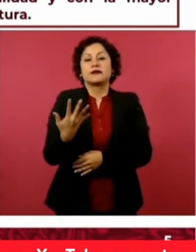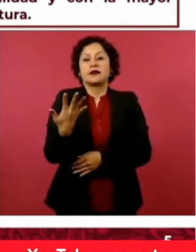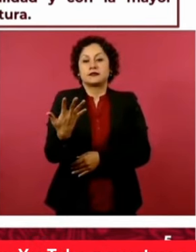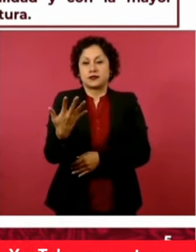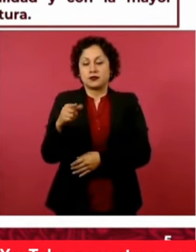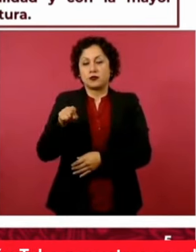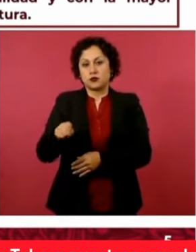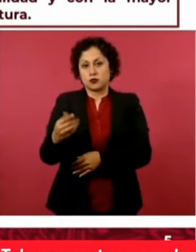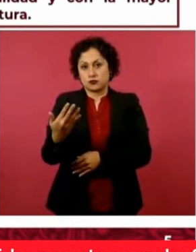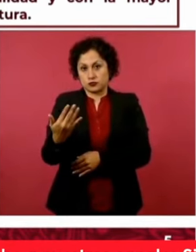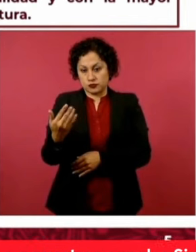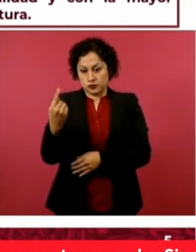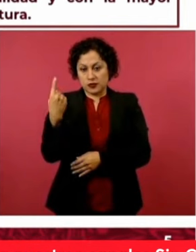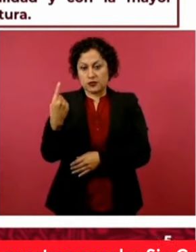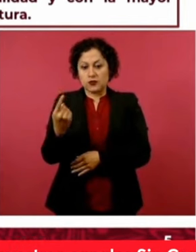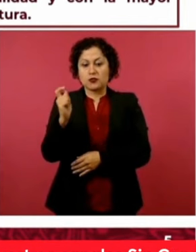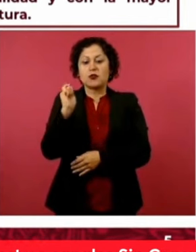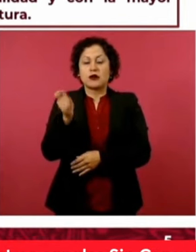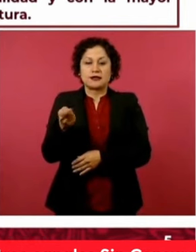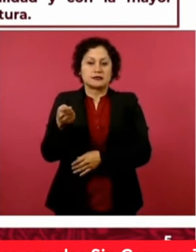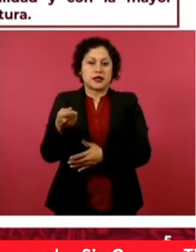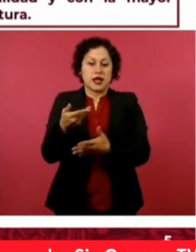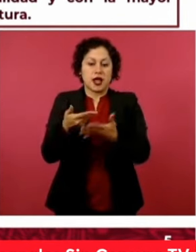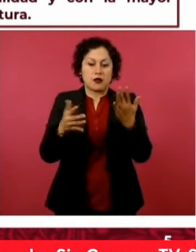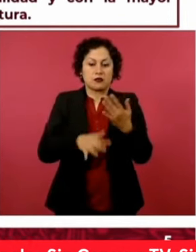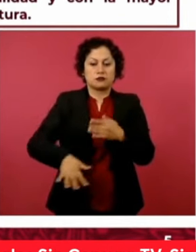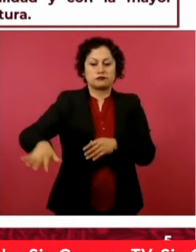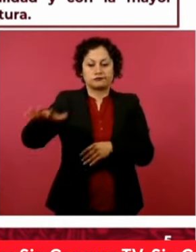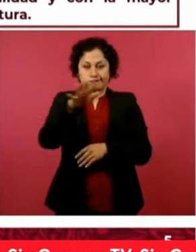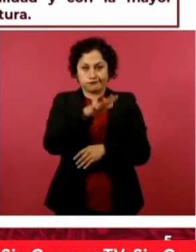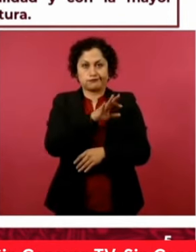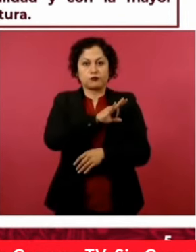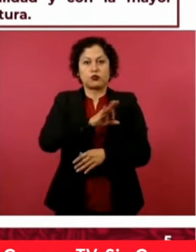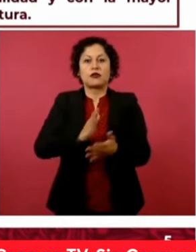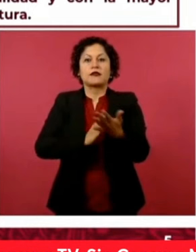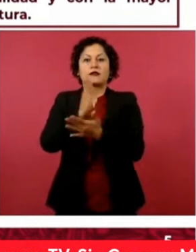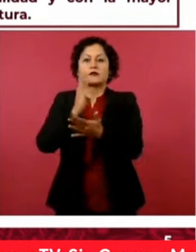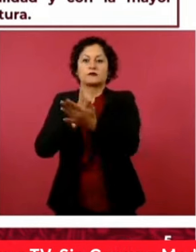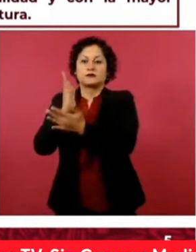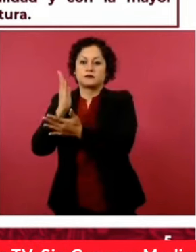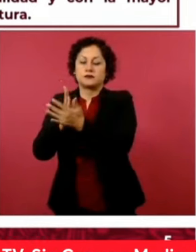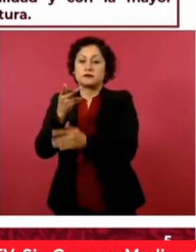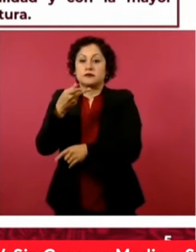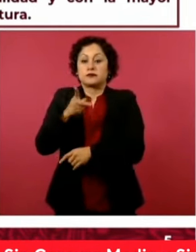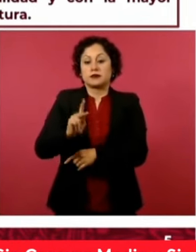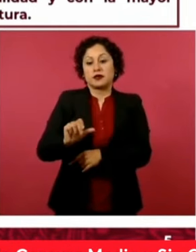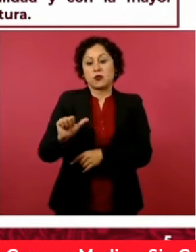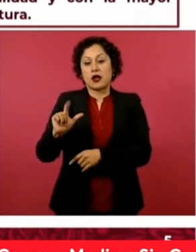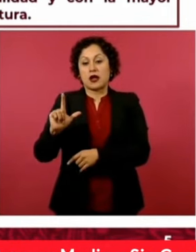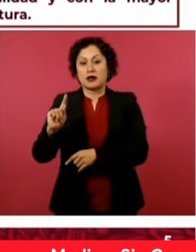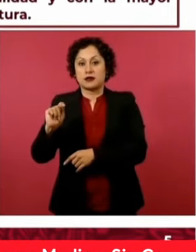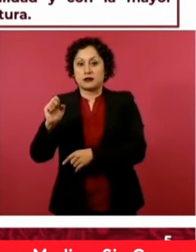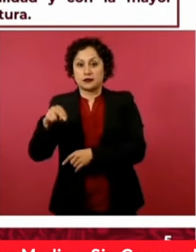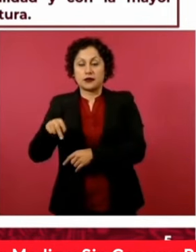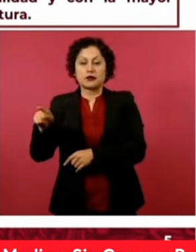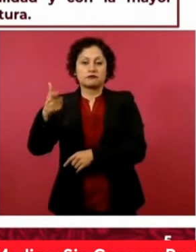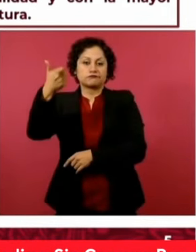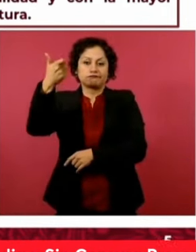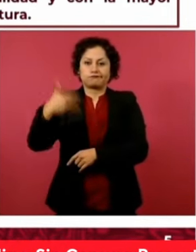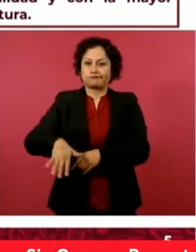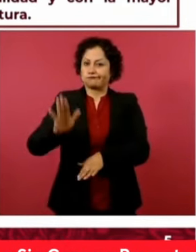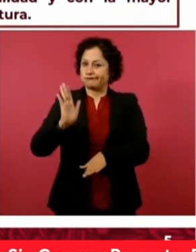35 pesos con 71 centavos. Ese es el promedio general. Sin embargo, como lo comentamos, las ofertas de Altán andan alrededor del